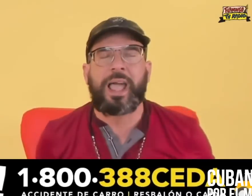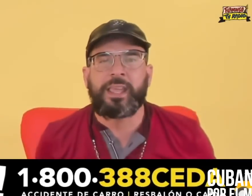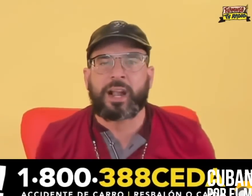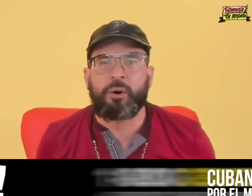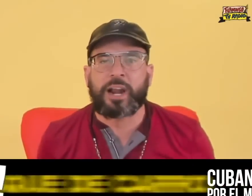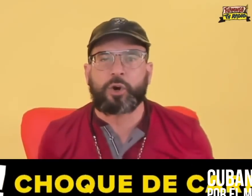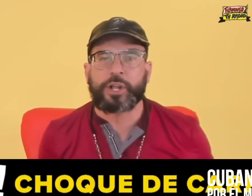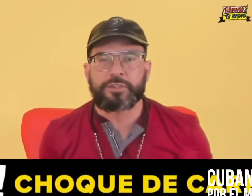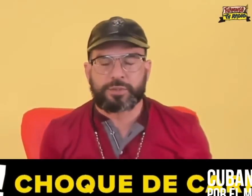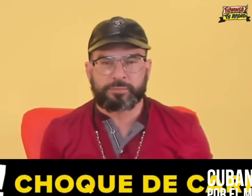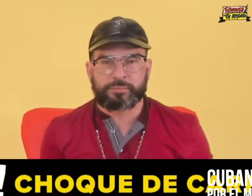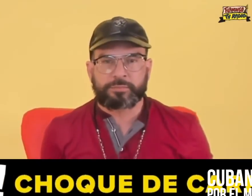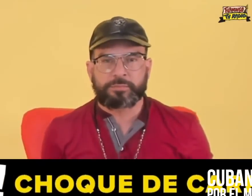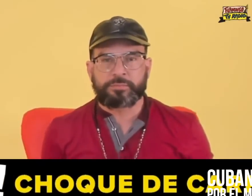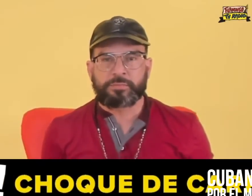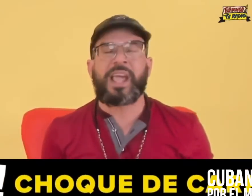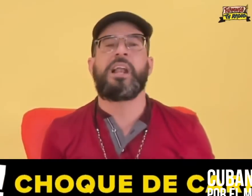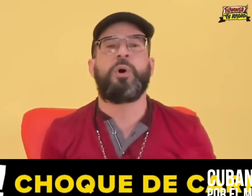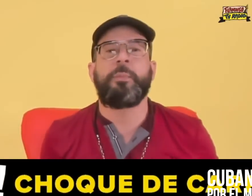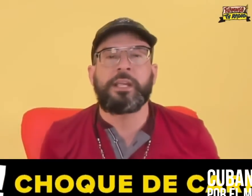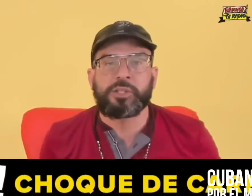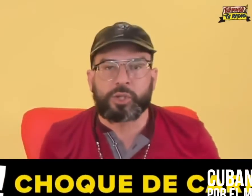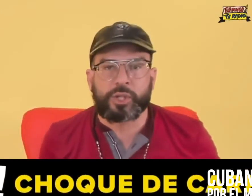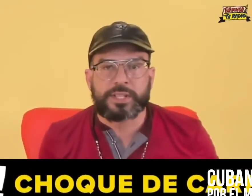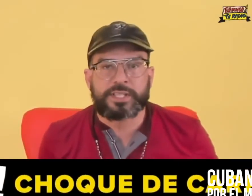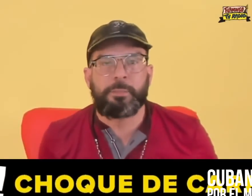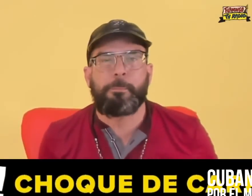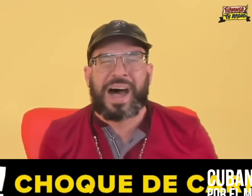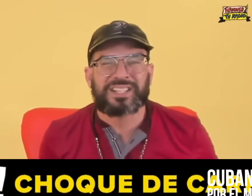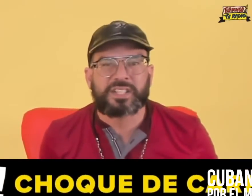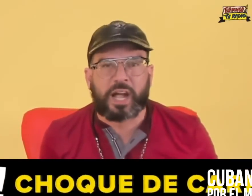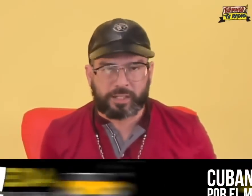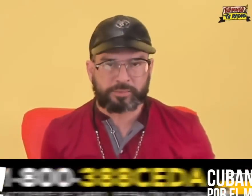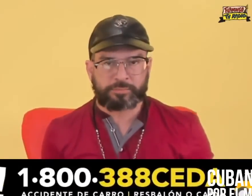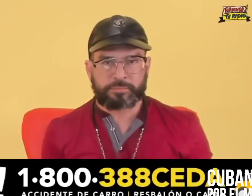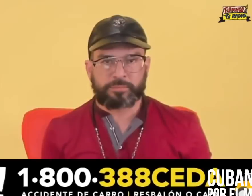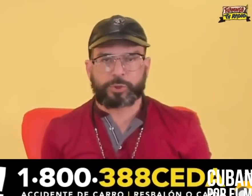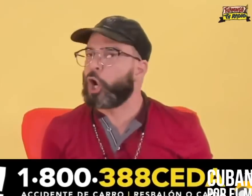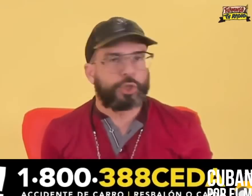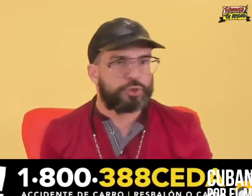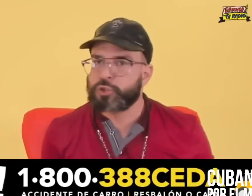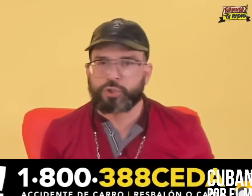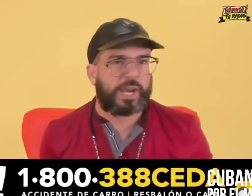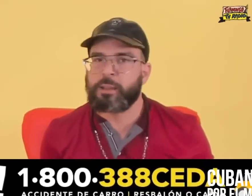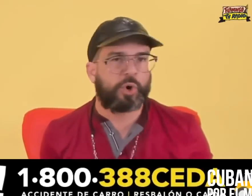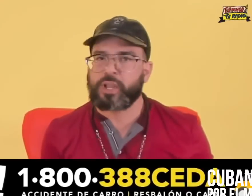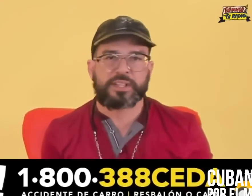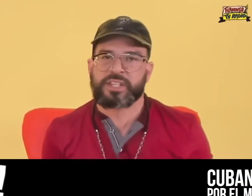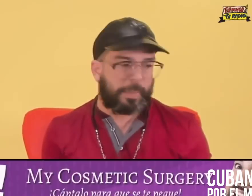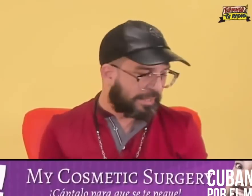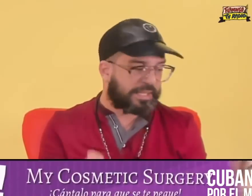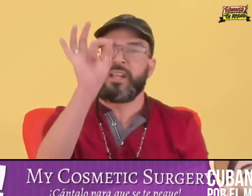órdenes. Hay que acabar con eso. Es el momento de decir basta. Todos tenemos que decir basta.